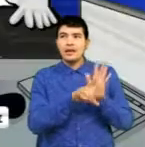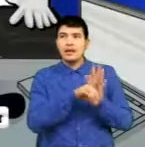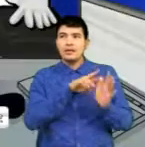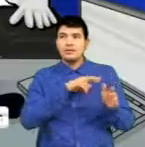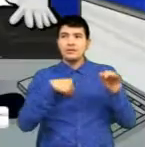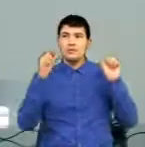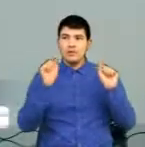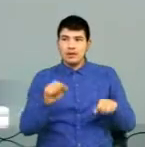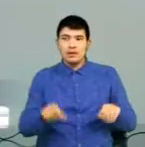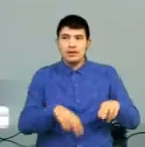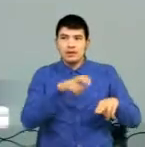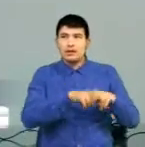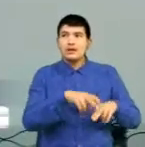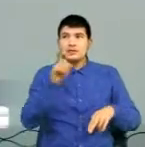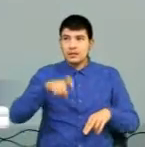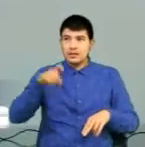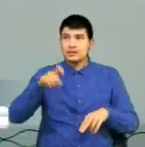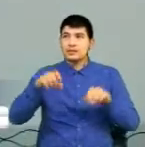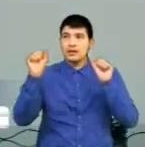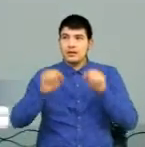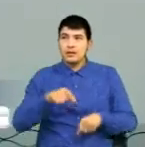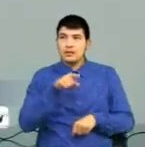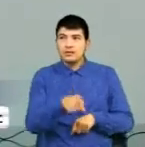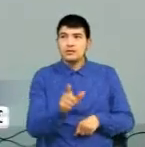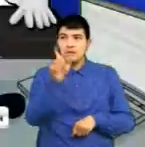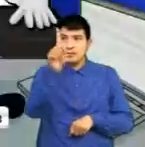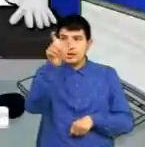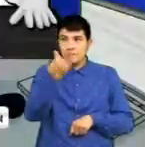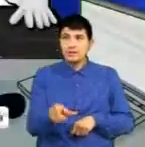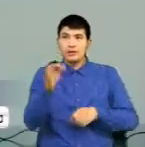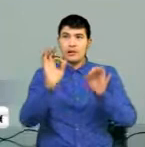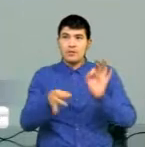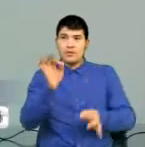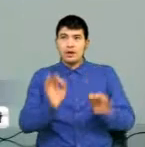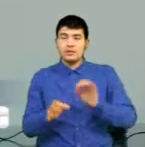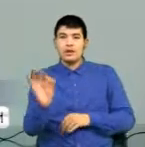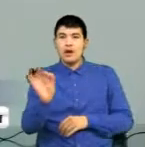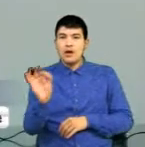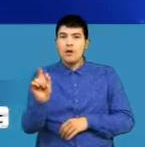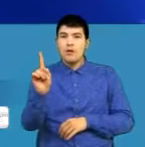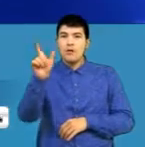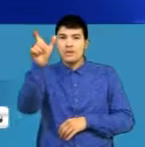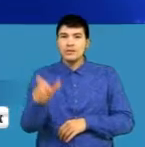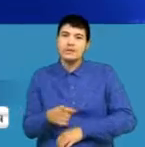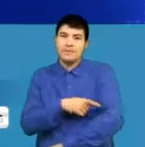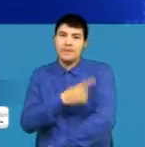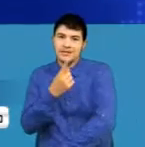polígrafo, se necesita una autorización de un juez, mire cómo es, o del personero.